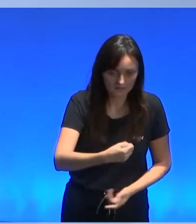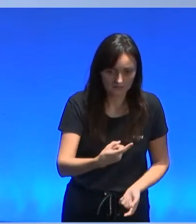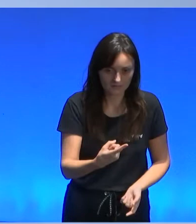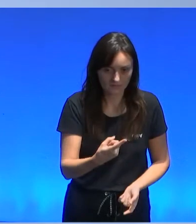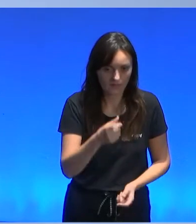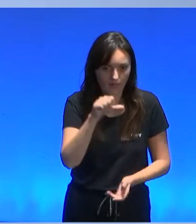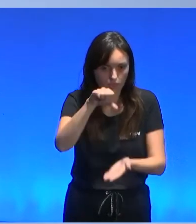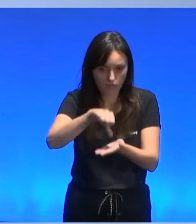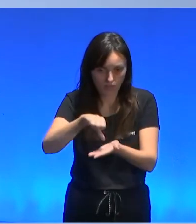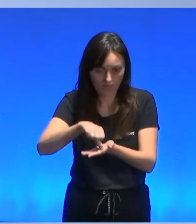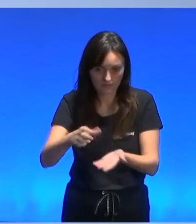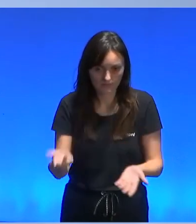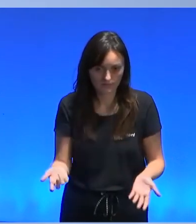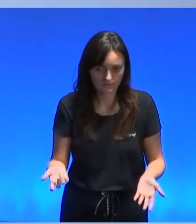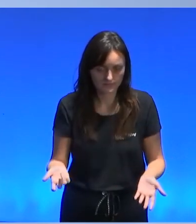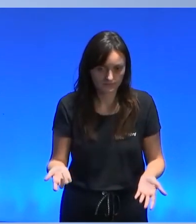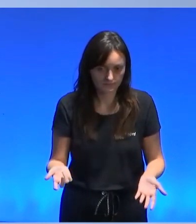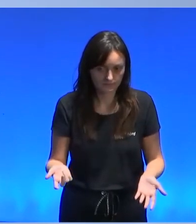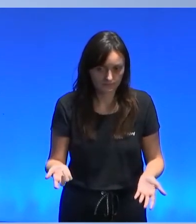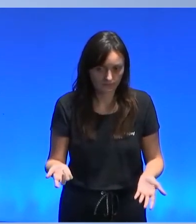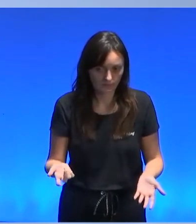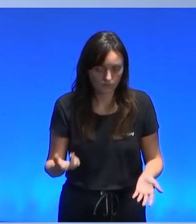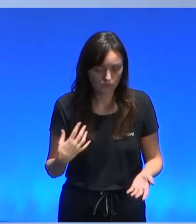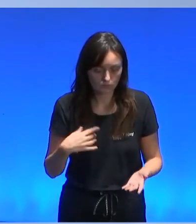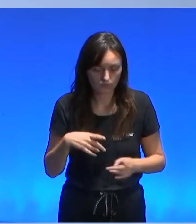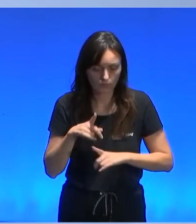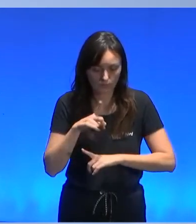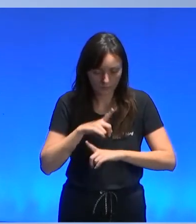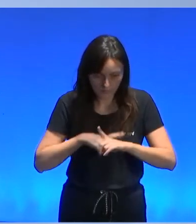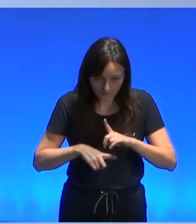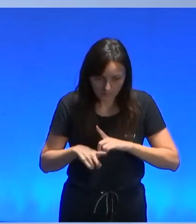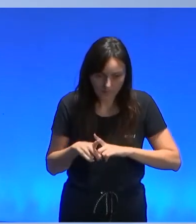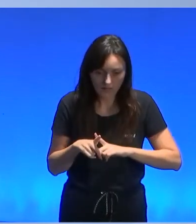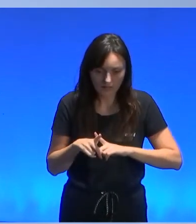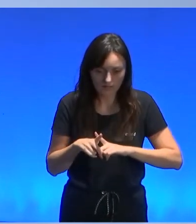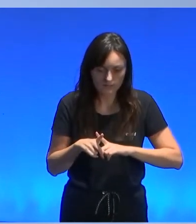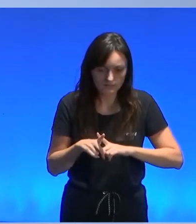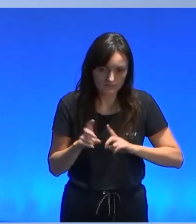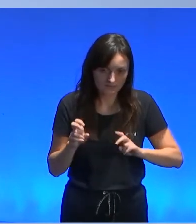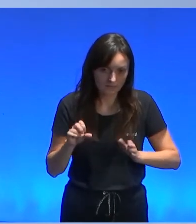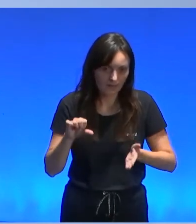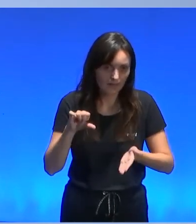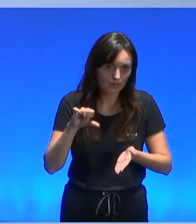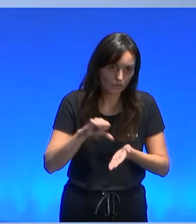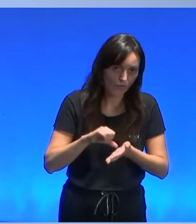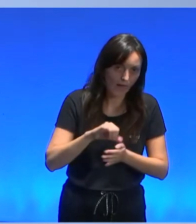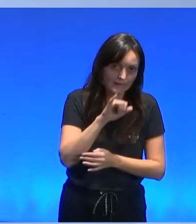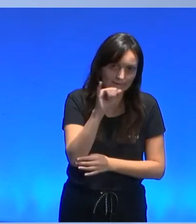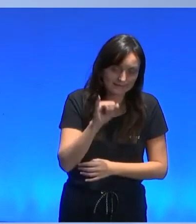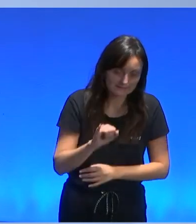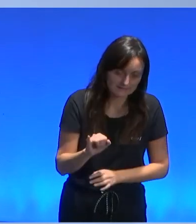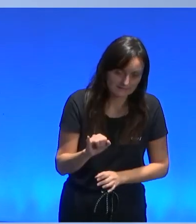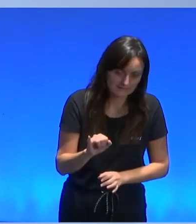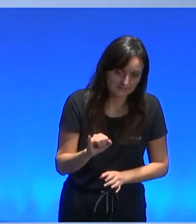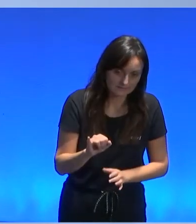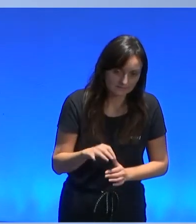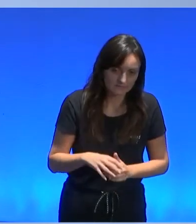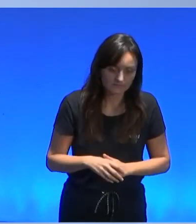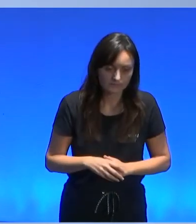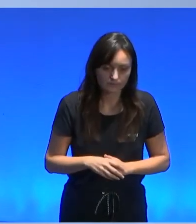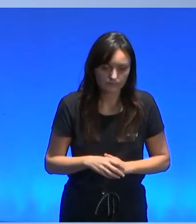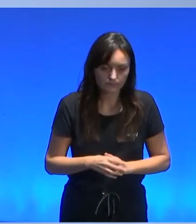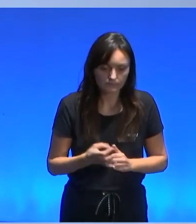la ciudad, porque nace con este problema de una ciudad en crisis que